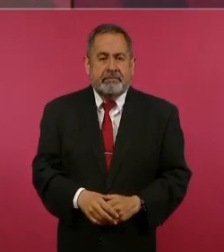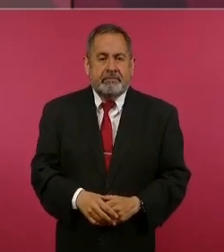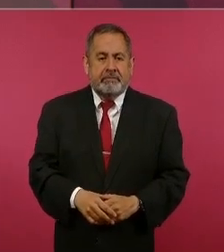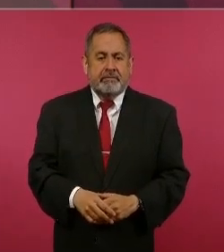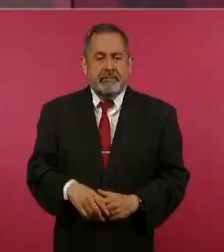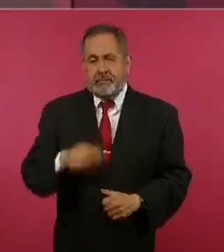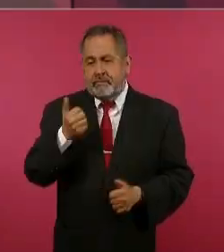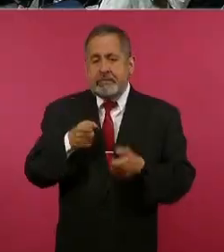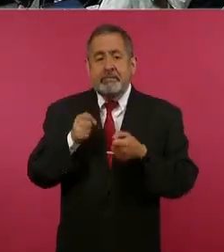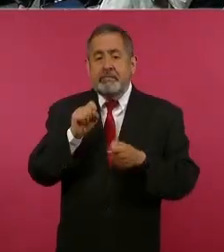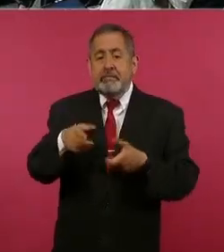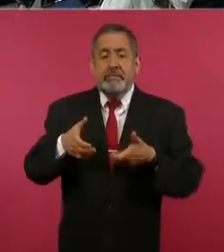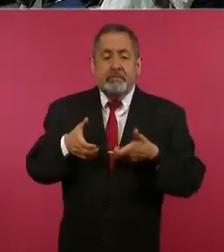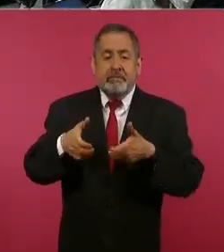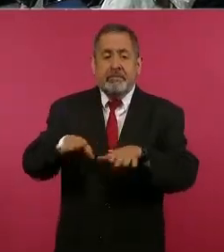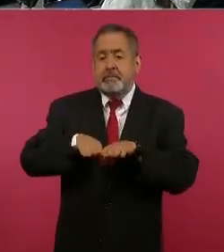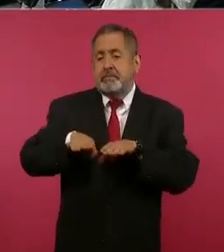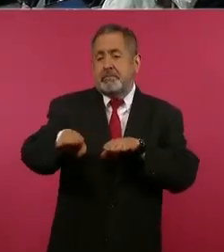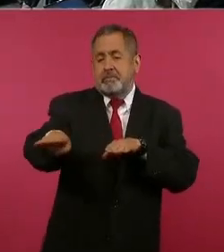Y carreteras,